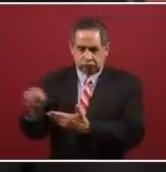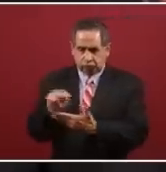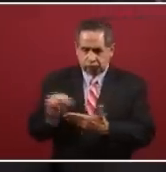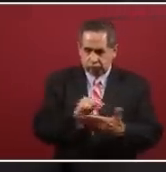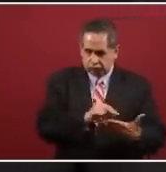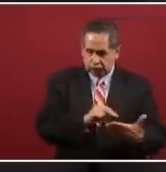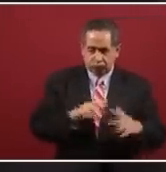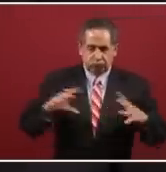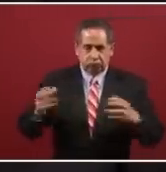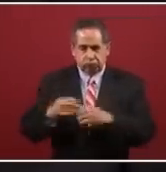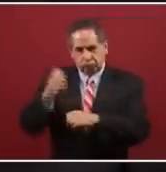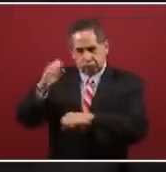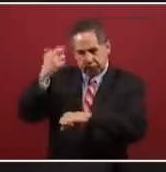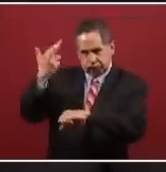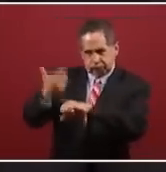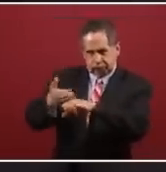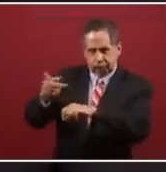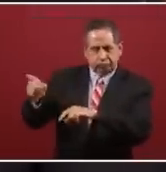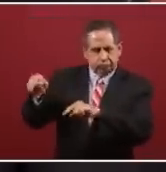los 3 extranjeros.